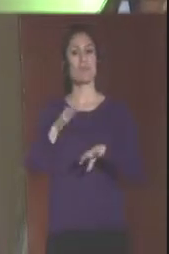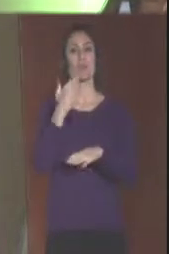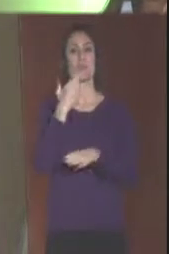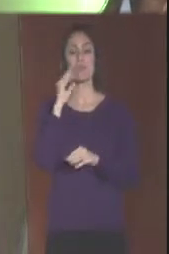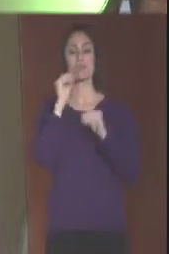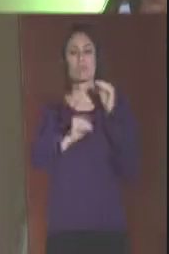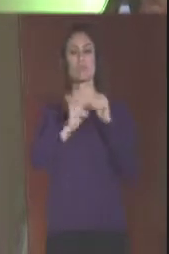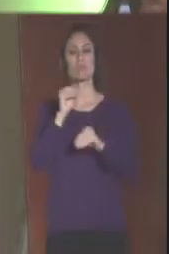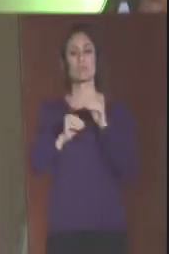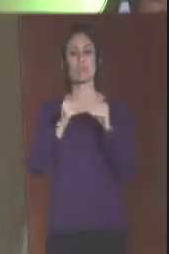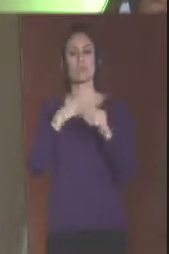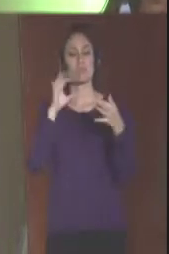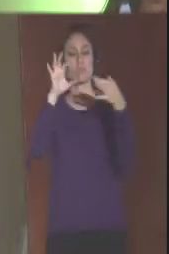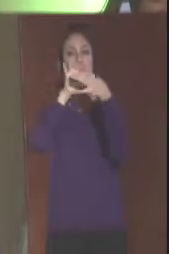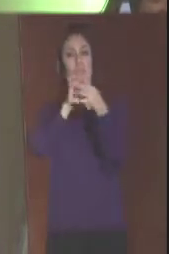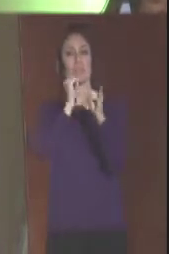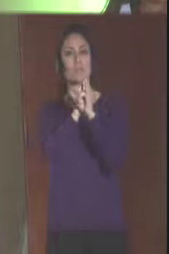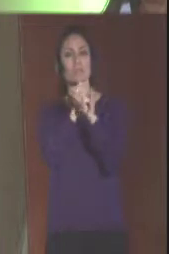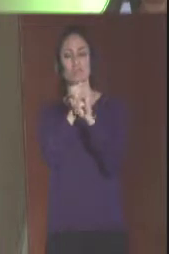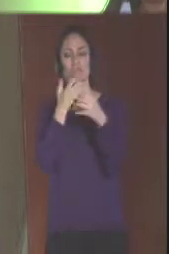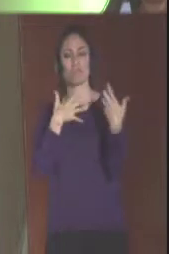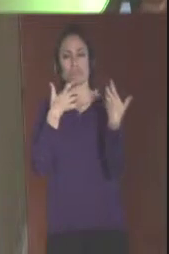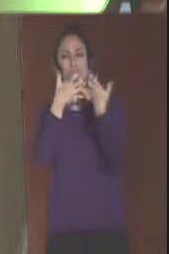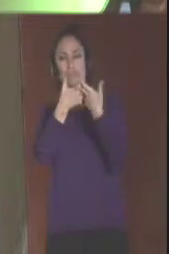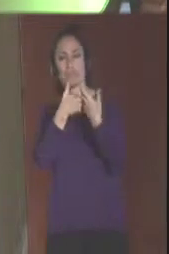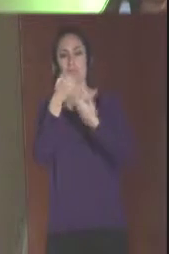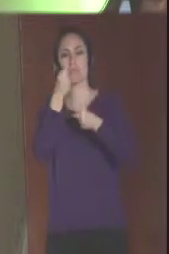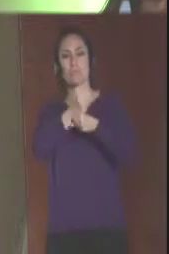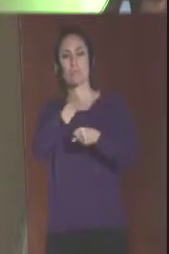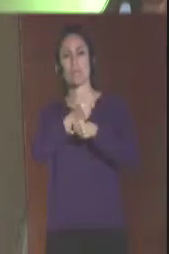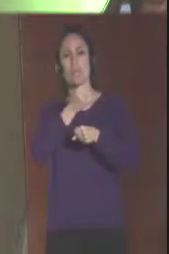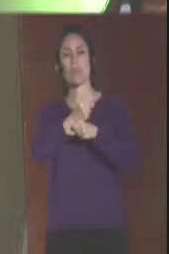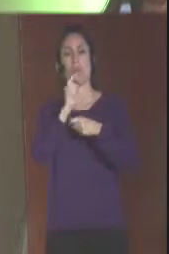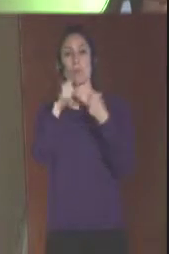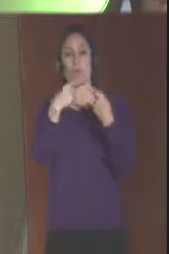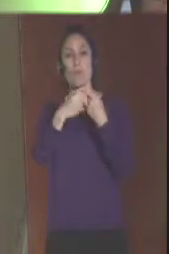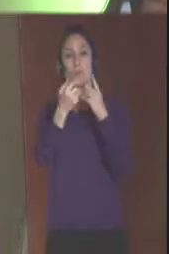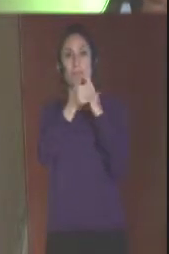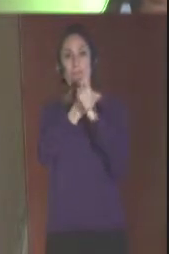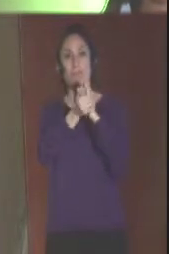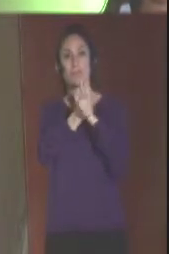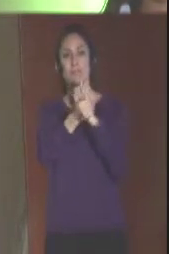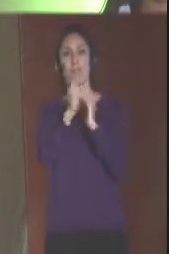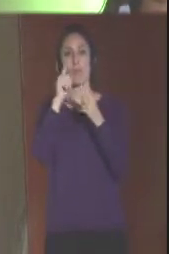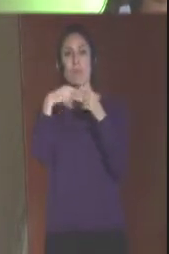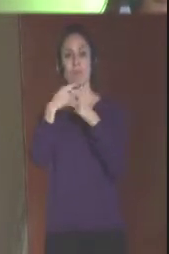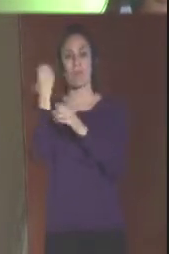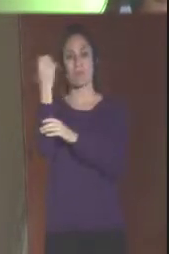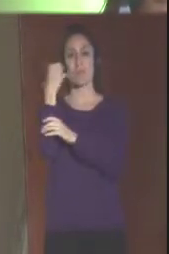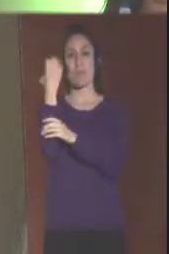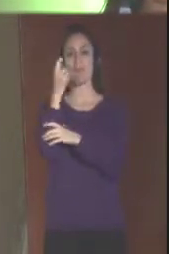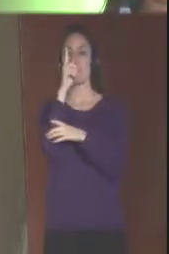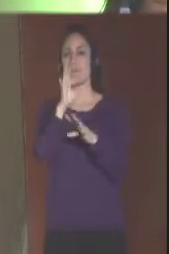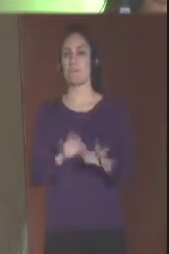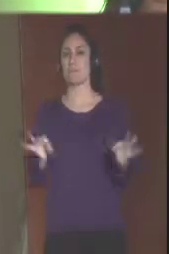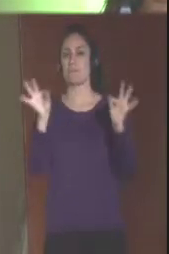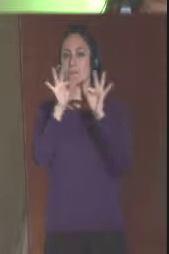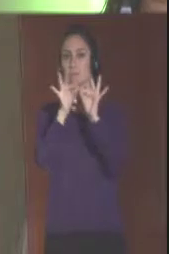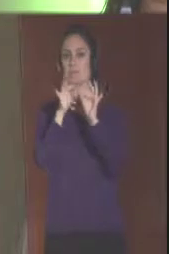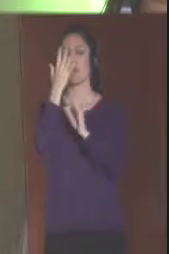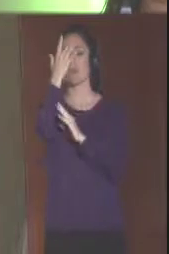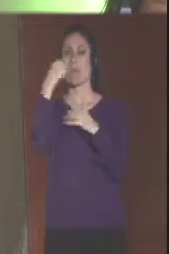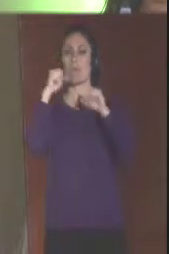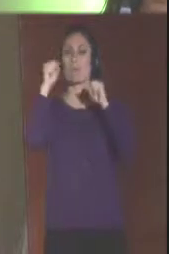interrelación interinstitucional y esa relación muy estrecha que hemos logrado. Es decir, la capacidad de reacción frente a una emergencia es fundamental, porque se